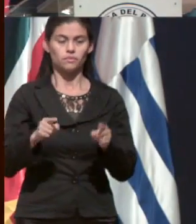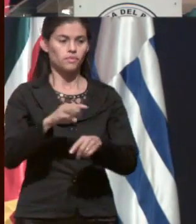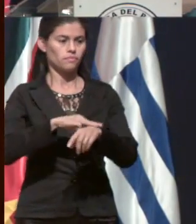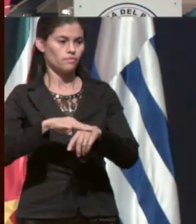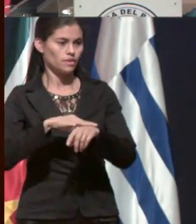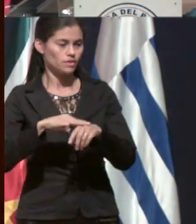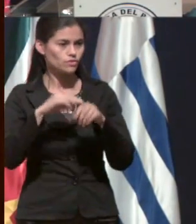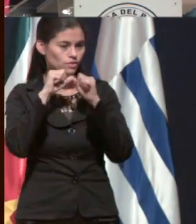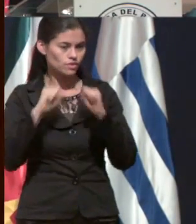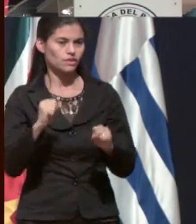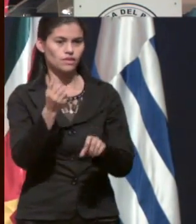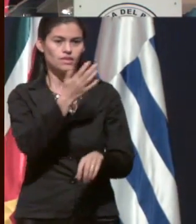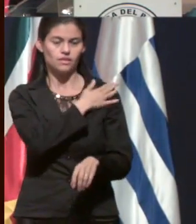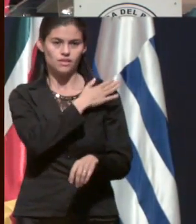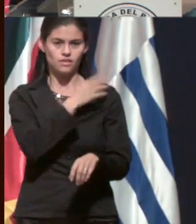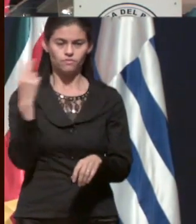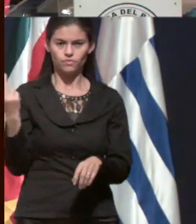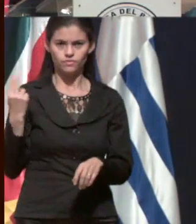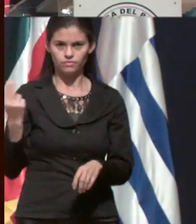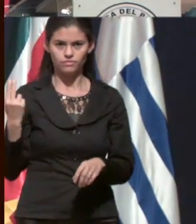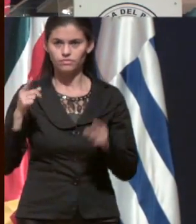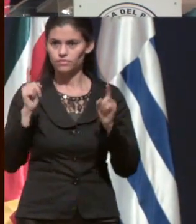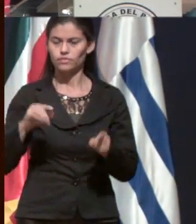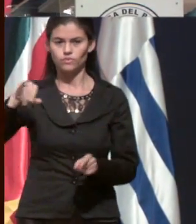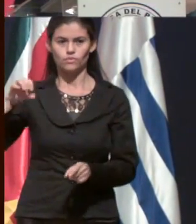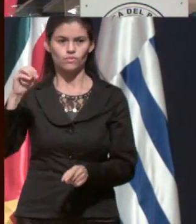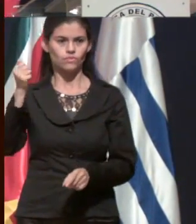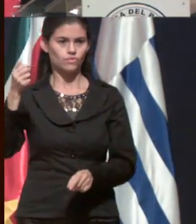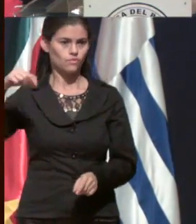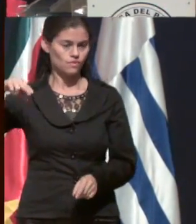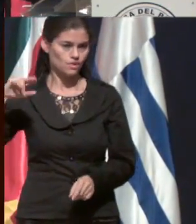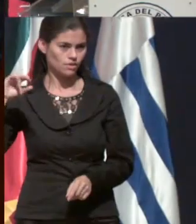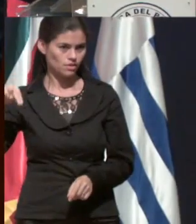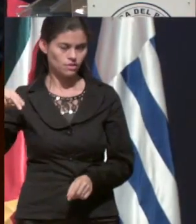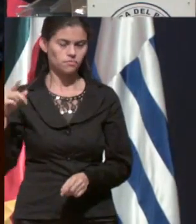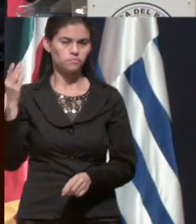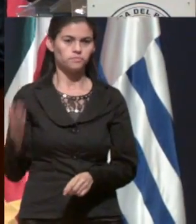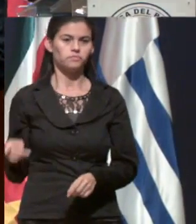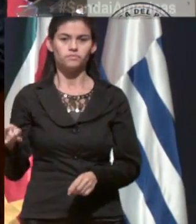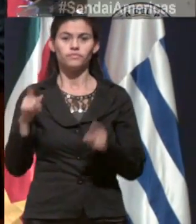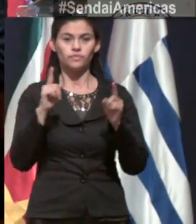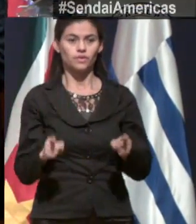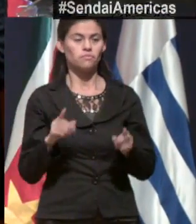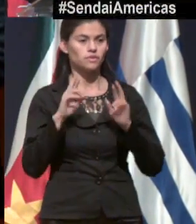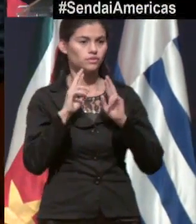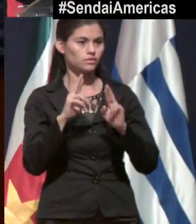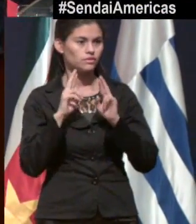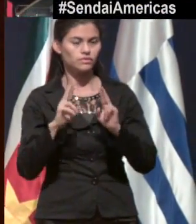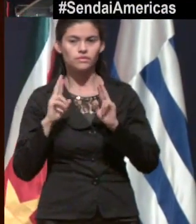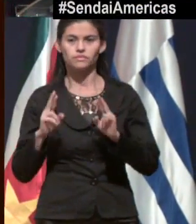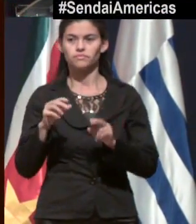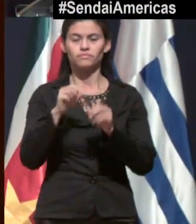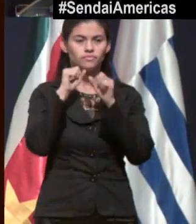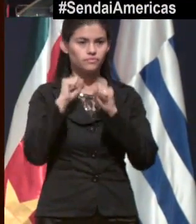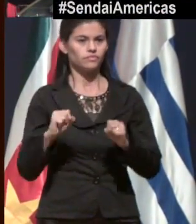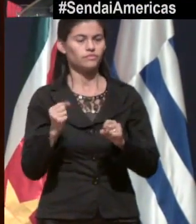de la Secretaría de Emergencia Nacional, su excelencia don Joaquín Roa Burgos, al señor representante especial del